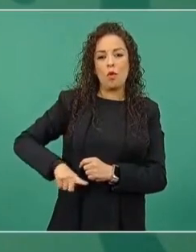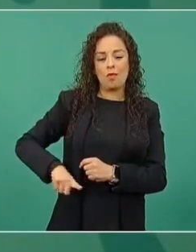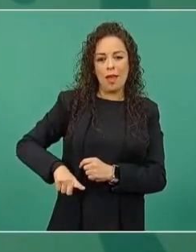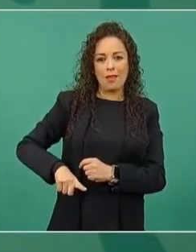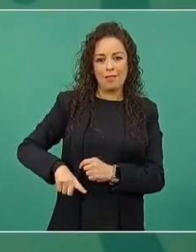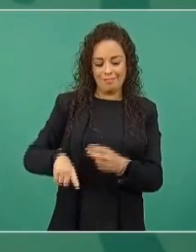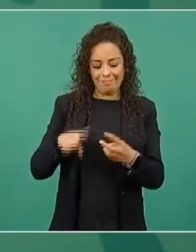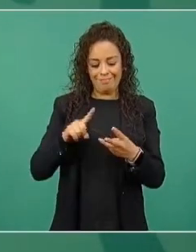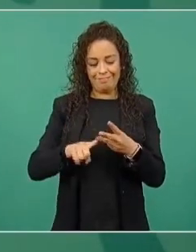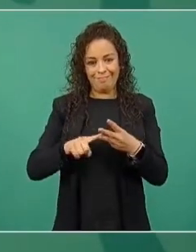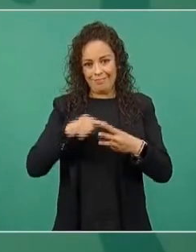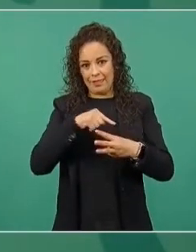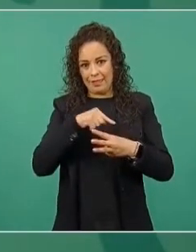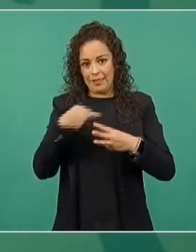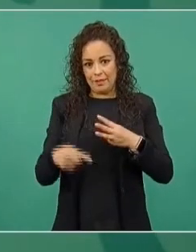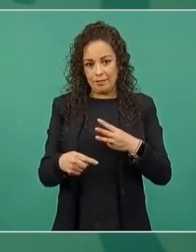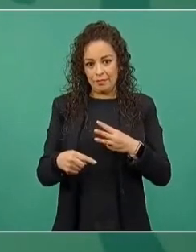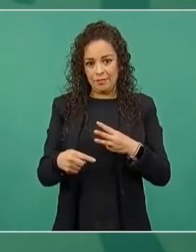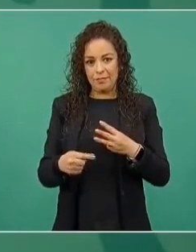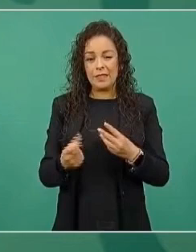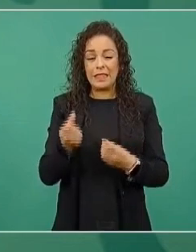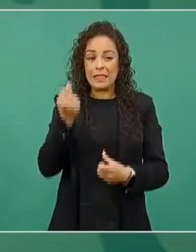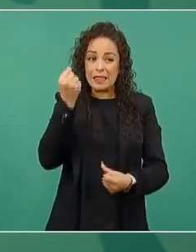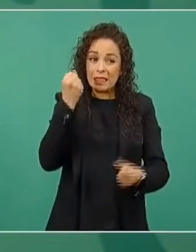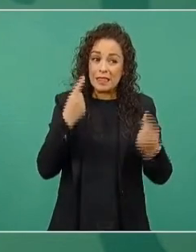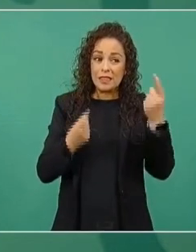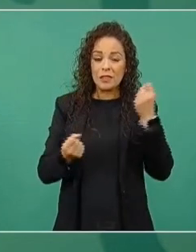hubieron algunas protestas